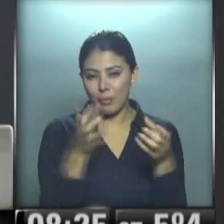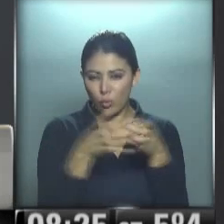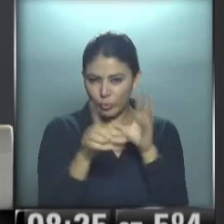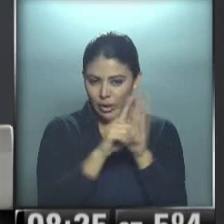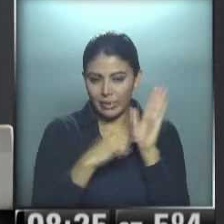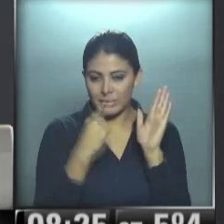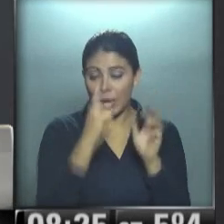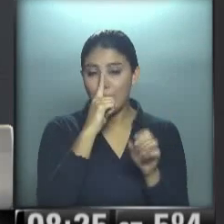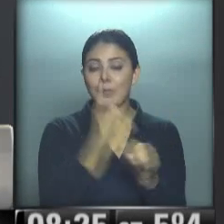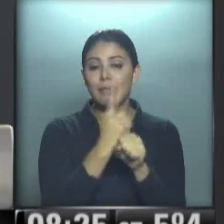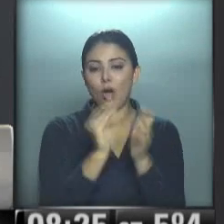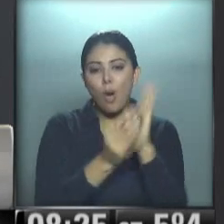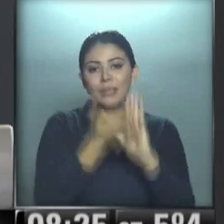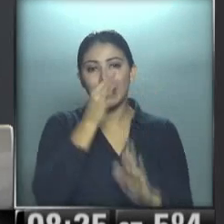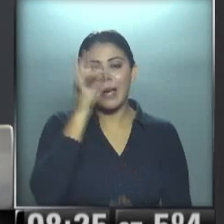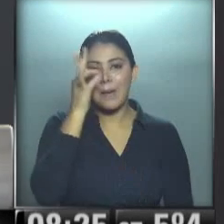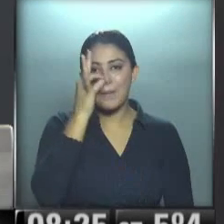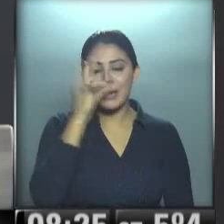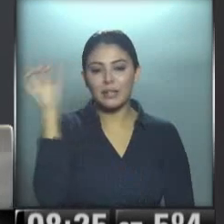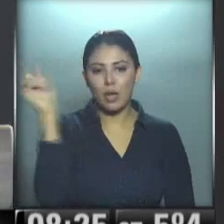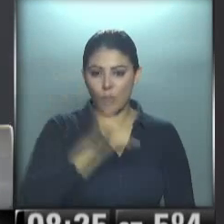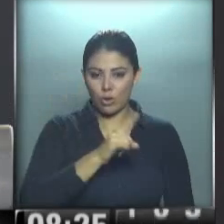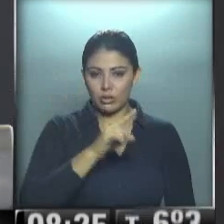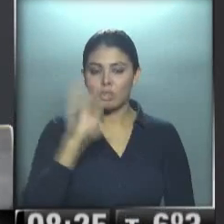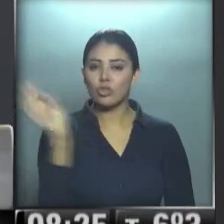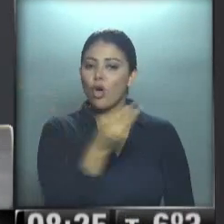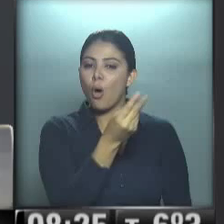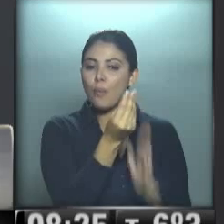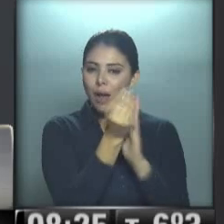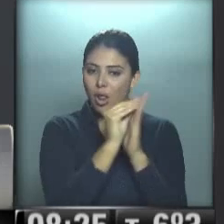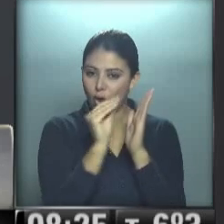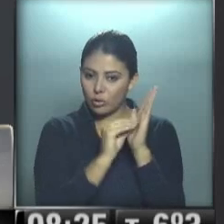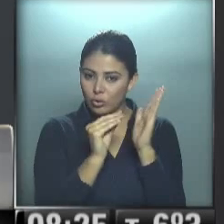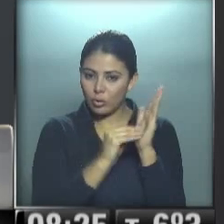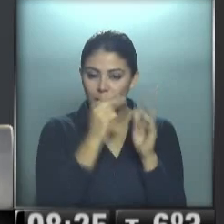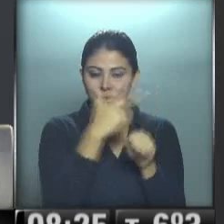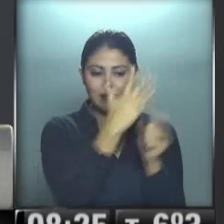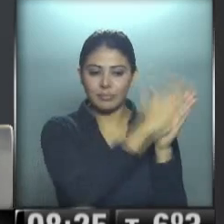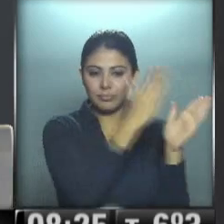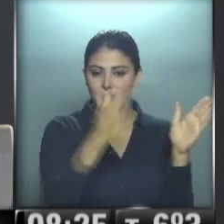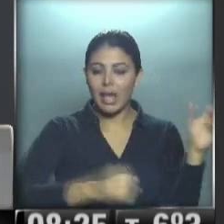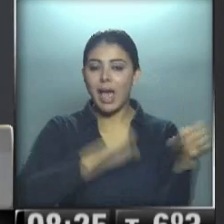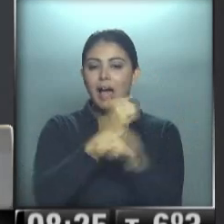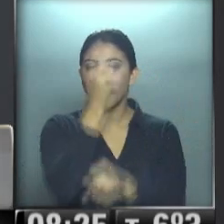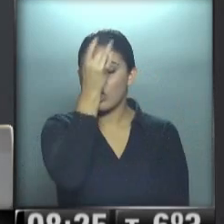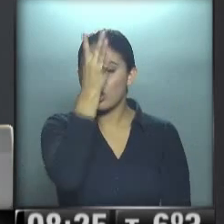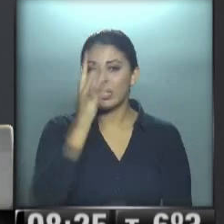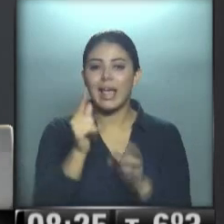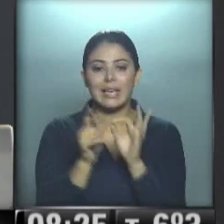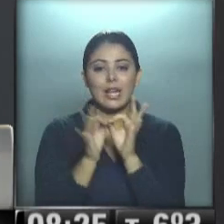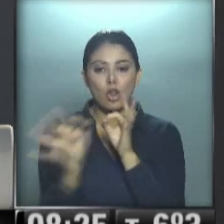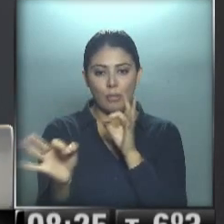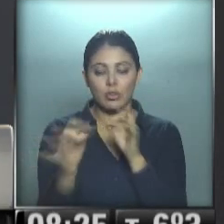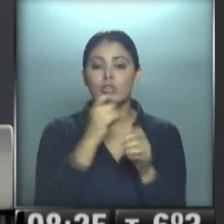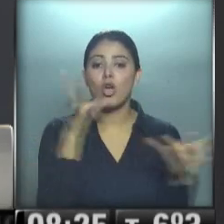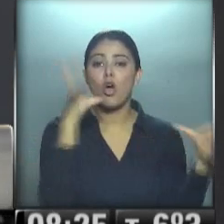es primero un aumento del 20% de las tarifas en las tres primeras secciones hasta 12 kilómetros en las